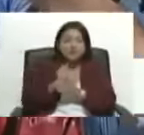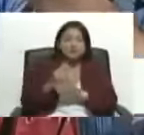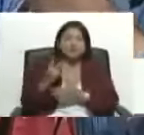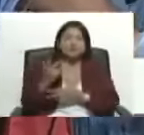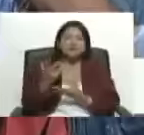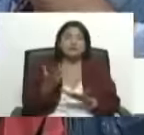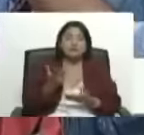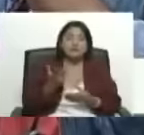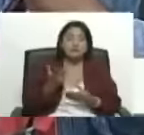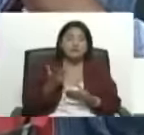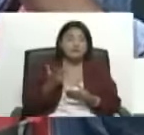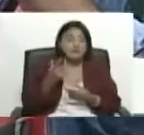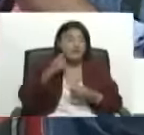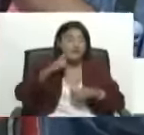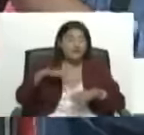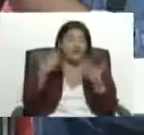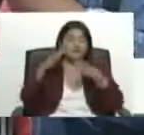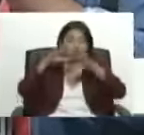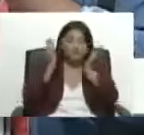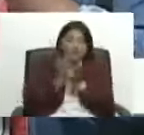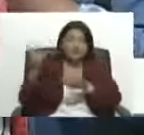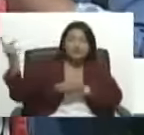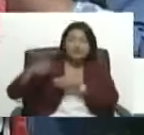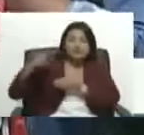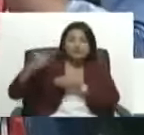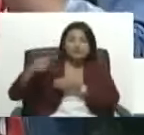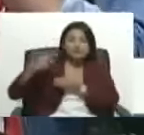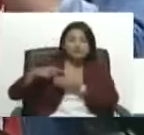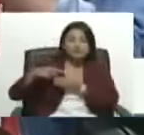mundial de hidrocarburos